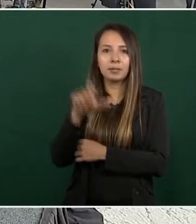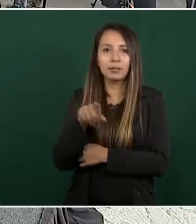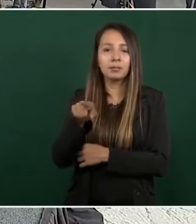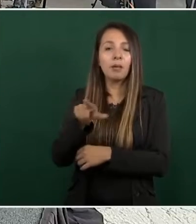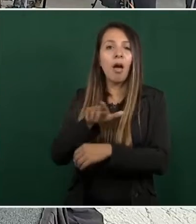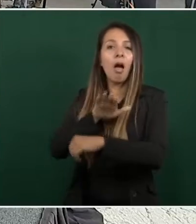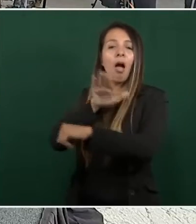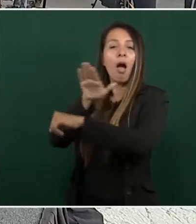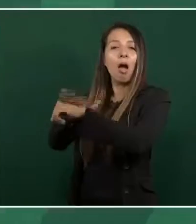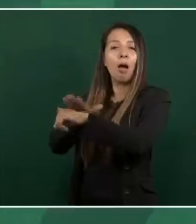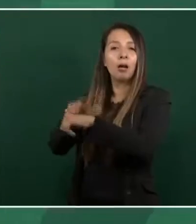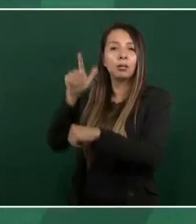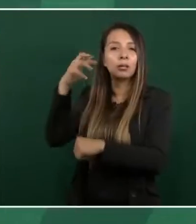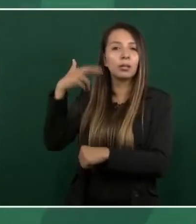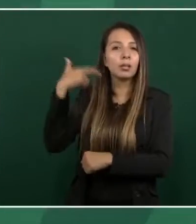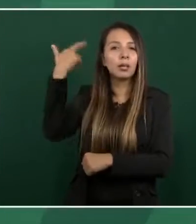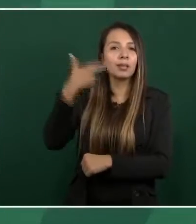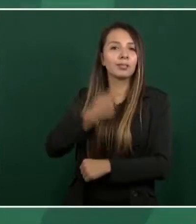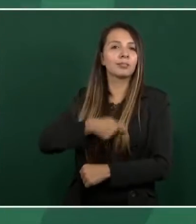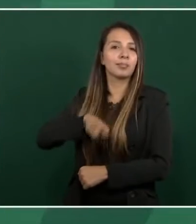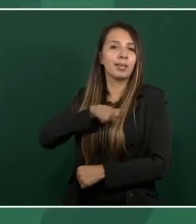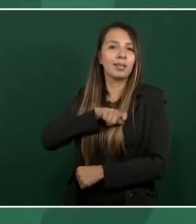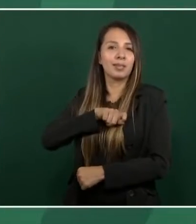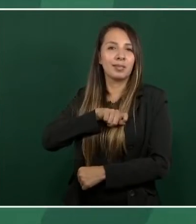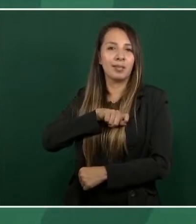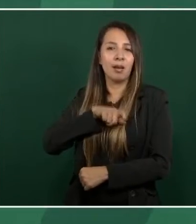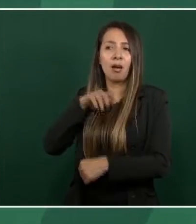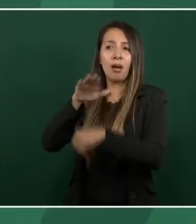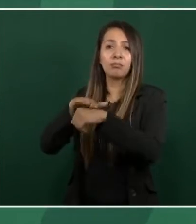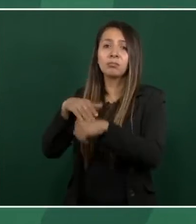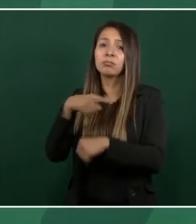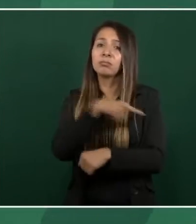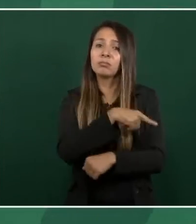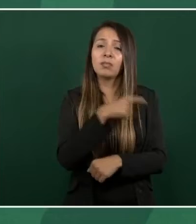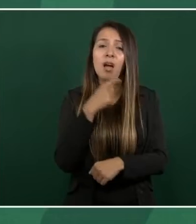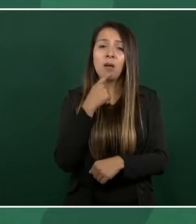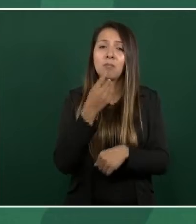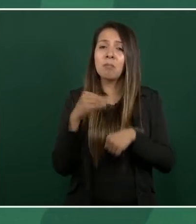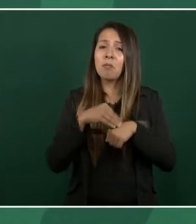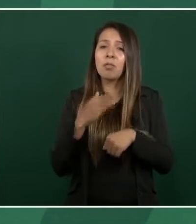España de que yo me estaba portando mal en México.